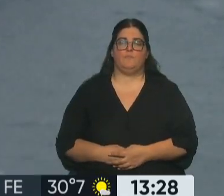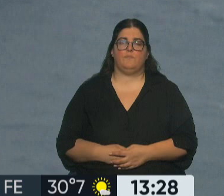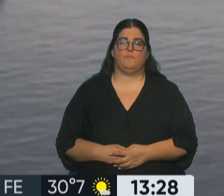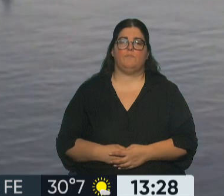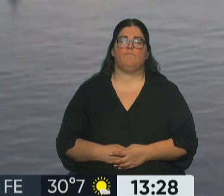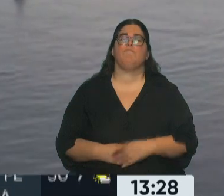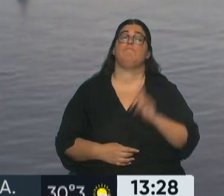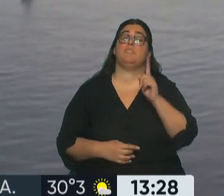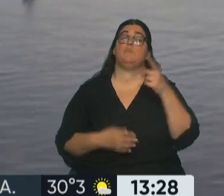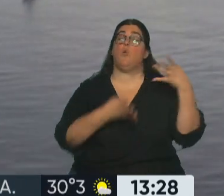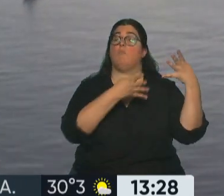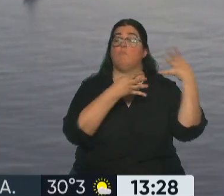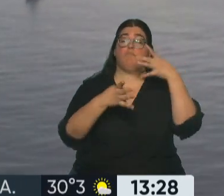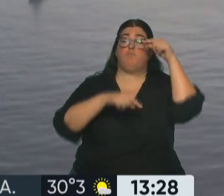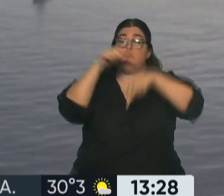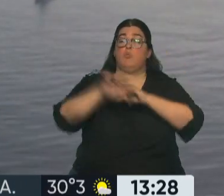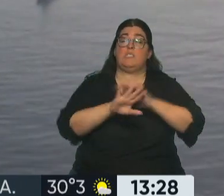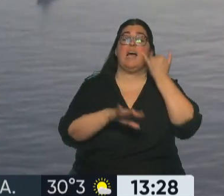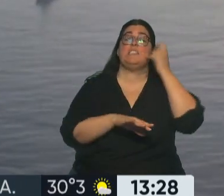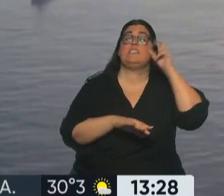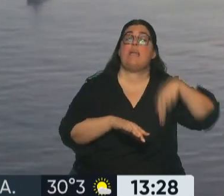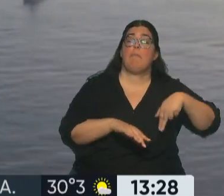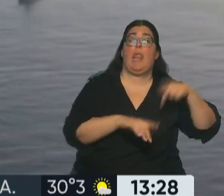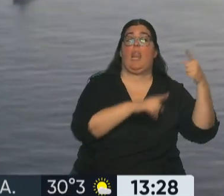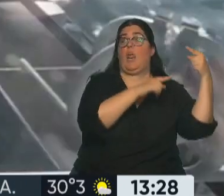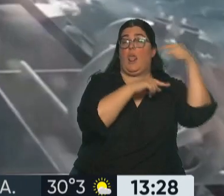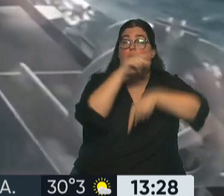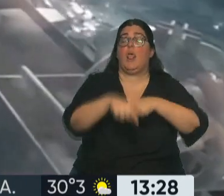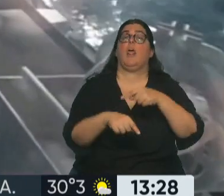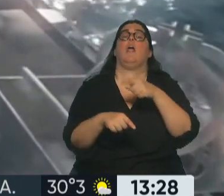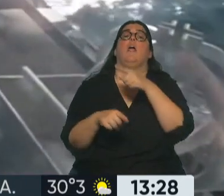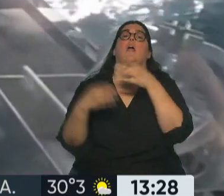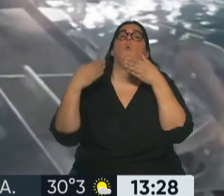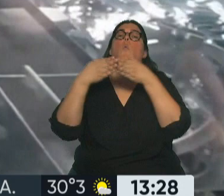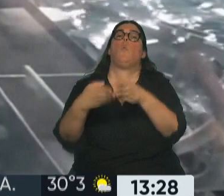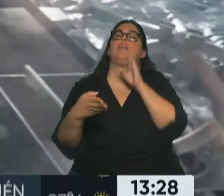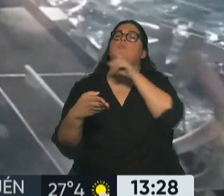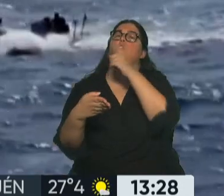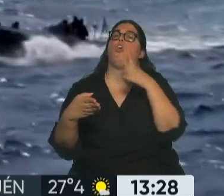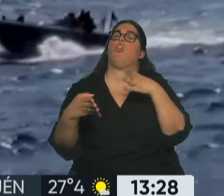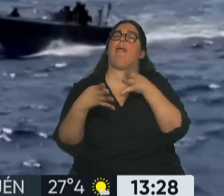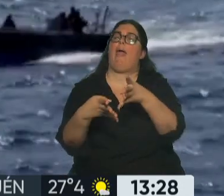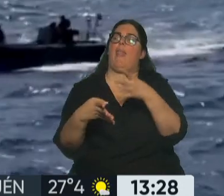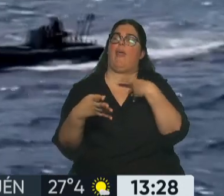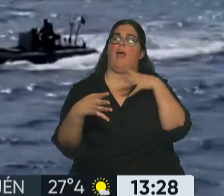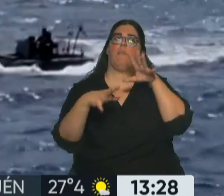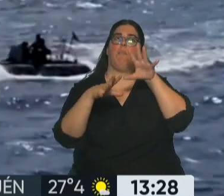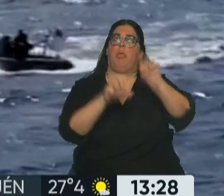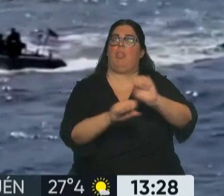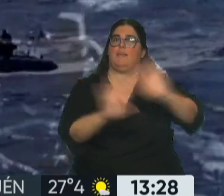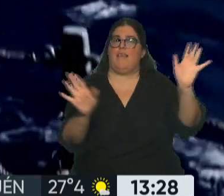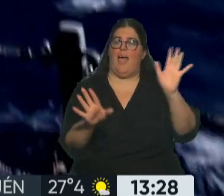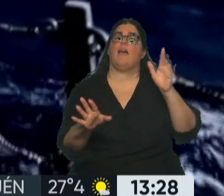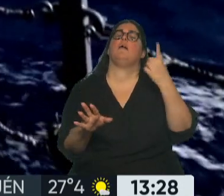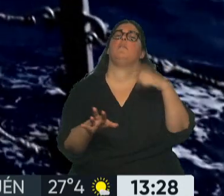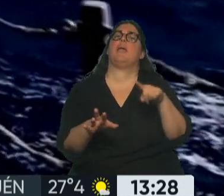algunos de los ataques lanzados desde yemen Fueron interceptados por buques de guerra estadounidenses en el área pero las milicias jutis